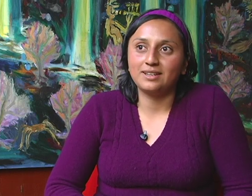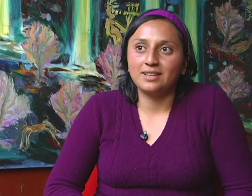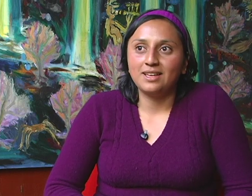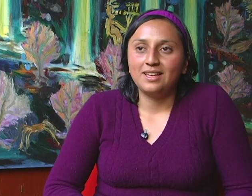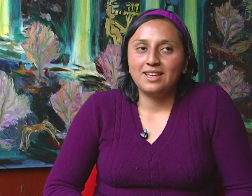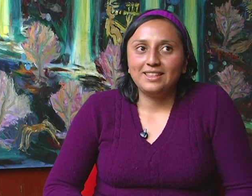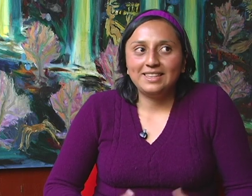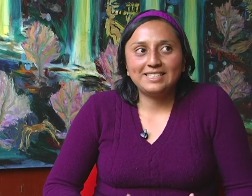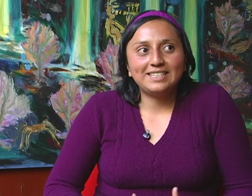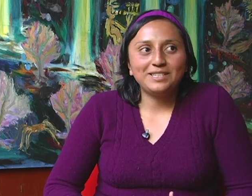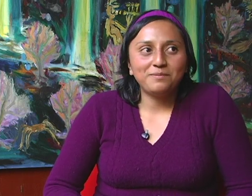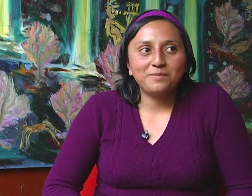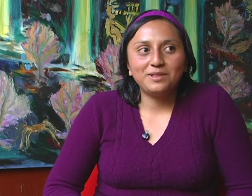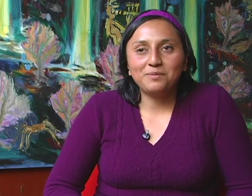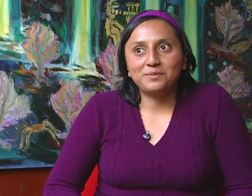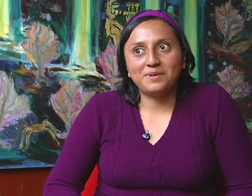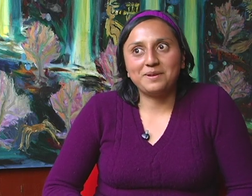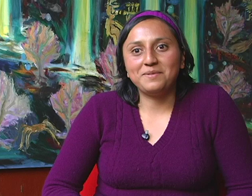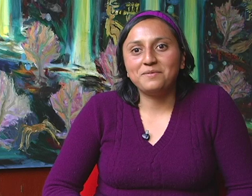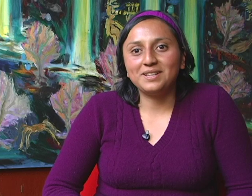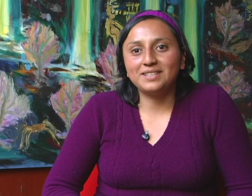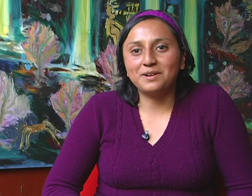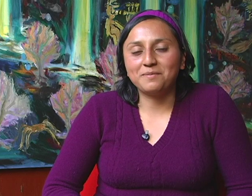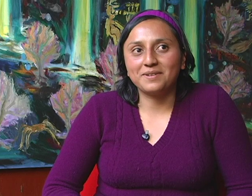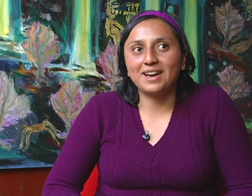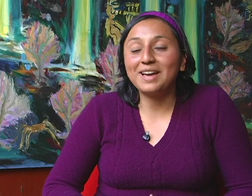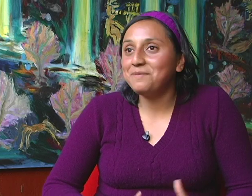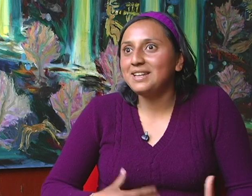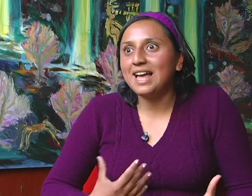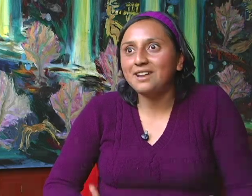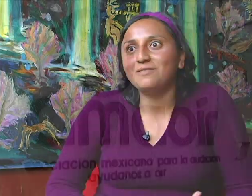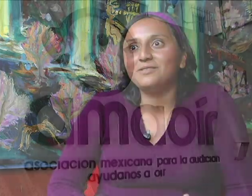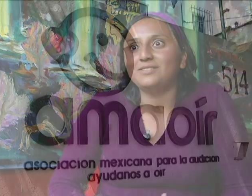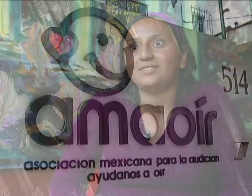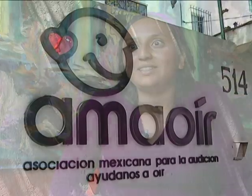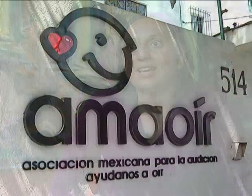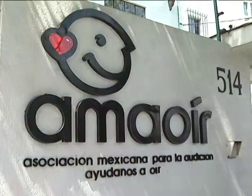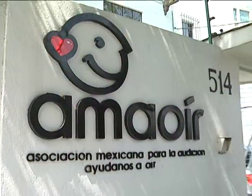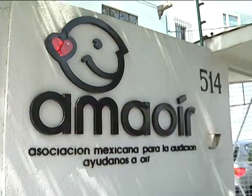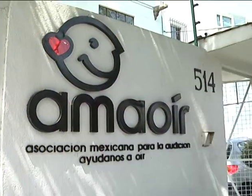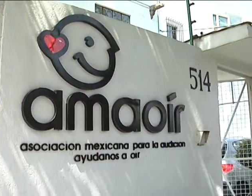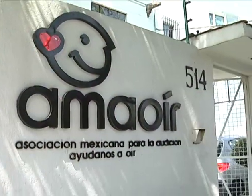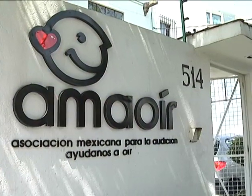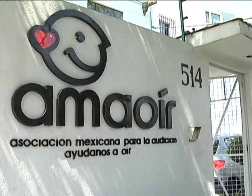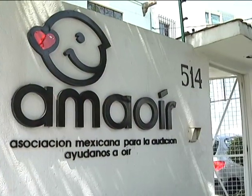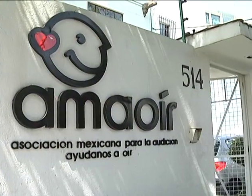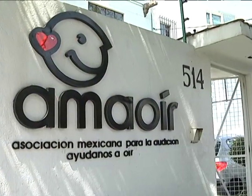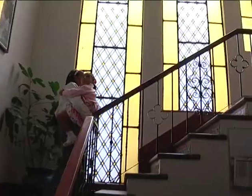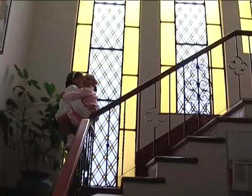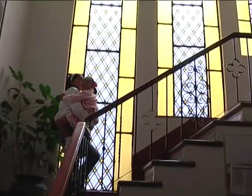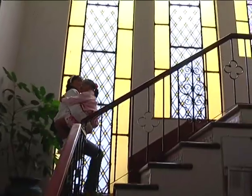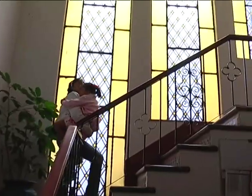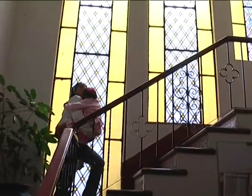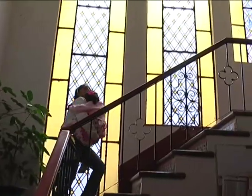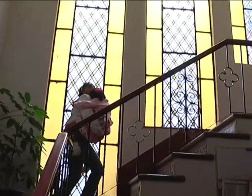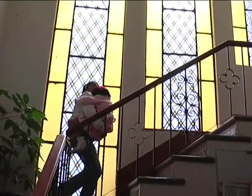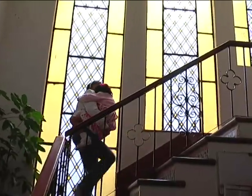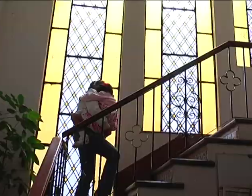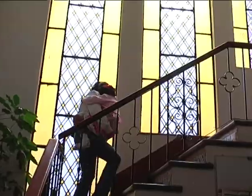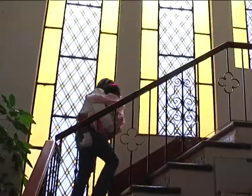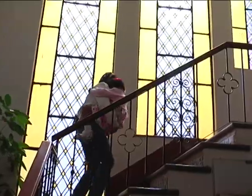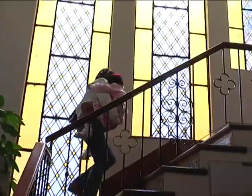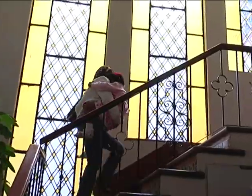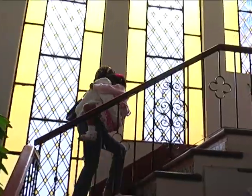coclear. Desde ese momento, pues para mí fue así como que, ¡ay, vi la luz! Amahuir apoya en la rehabilitación de personas